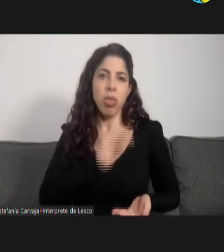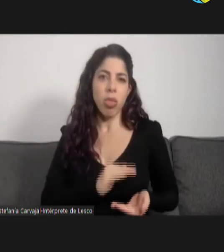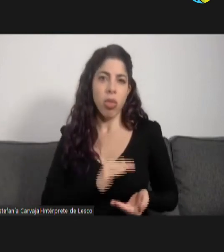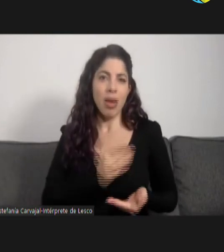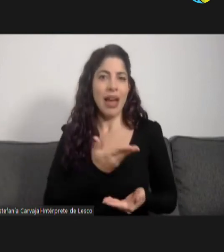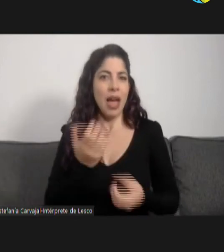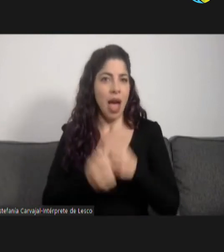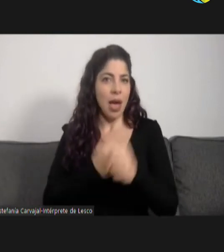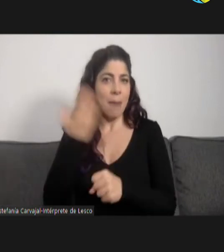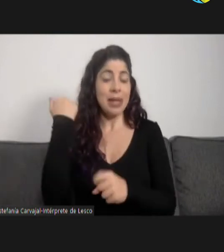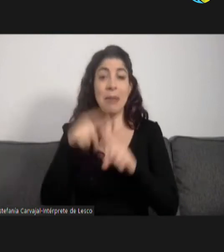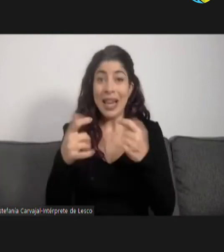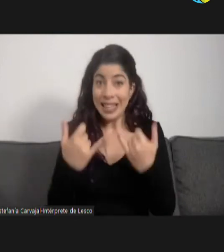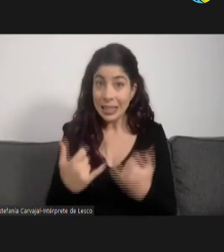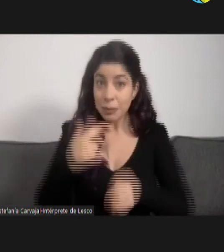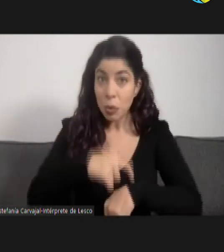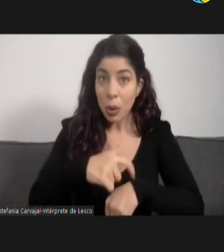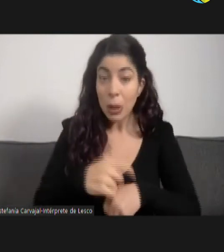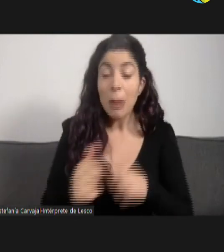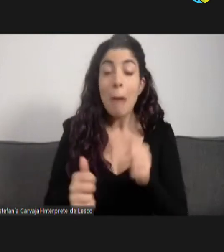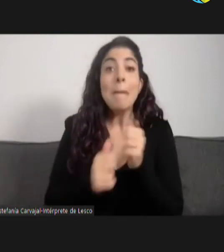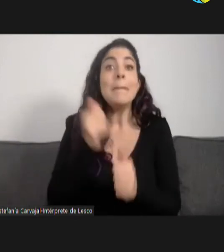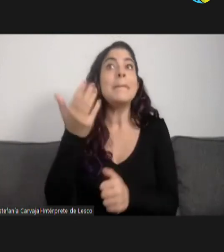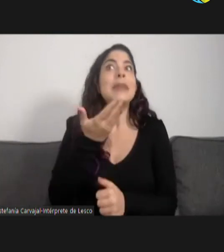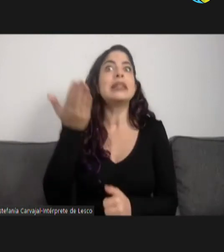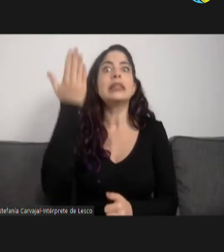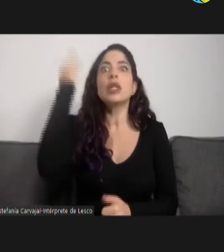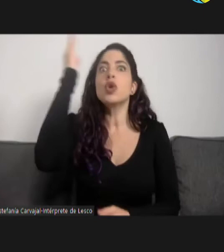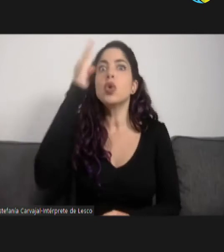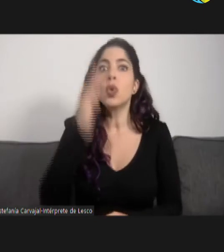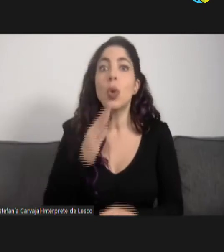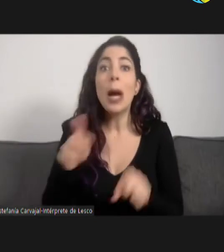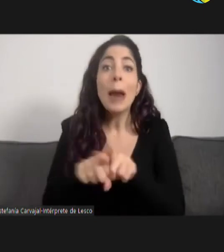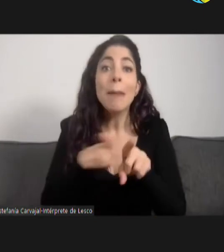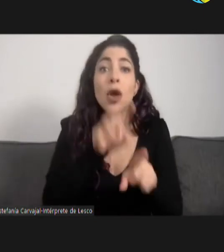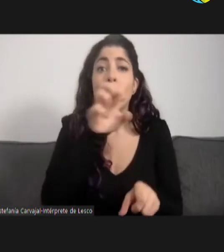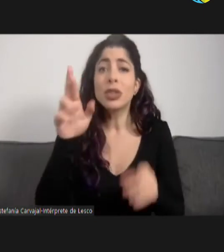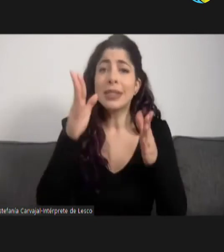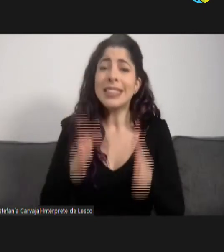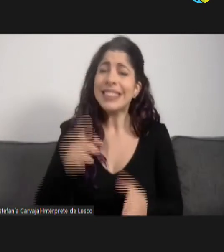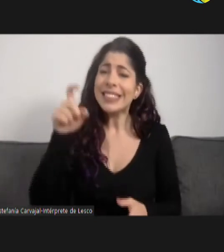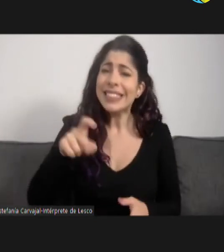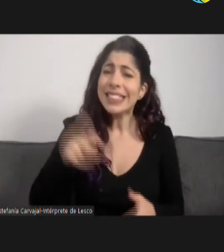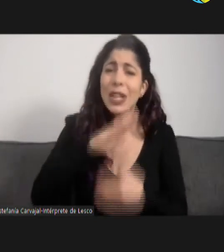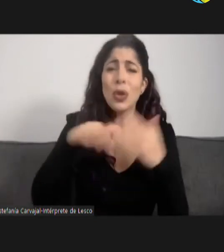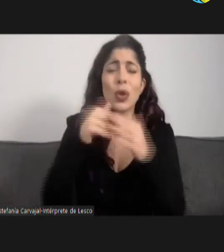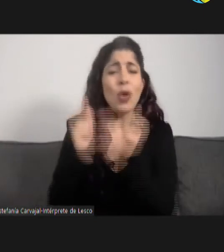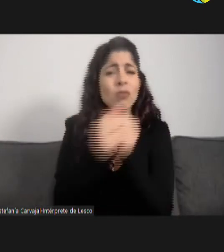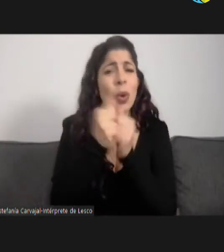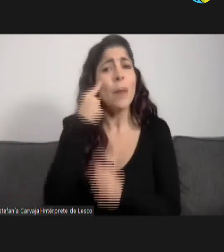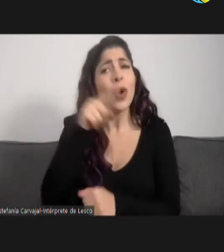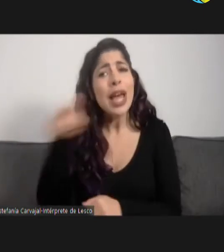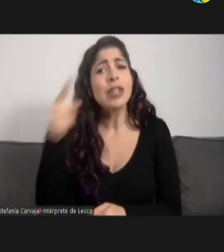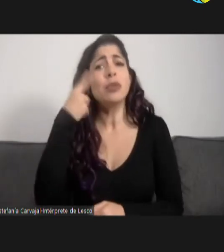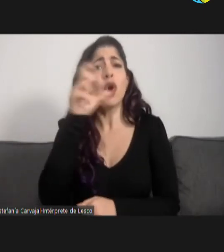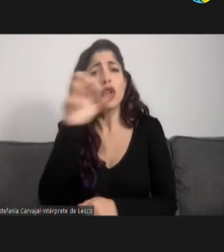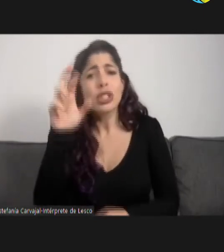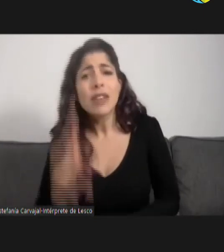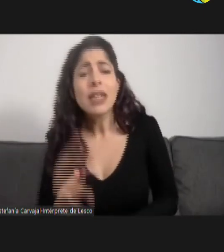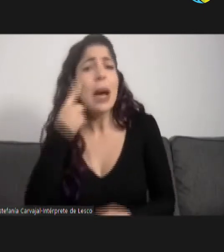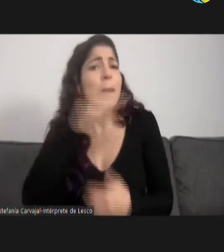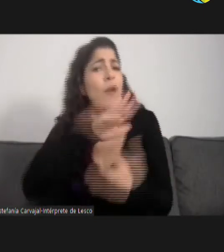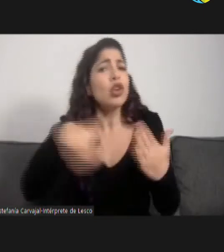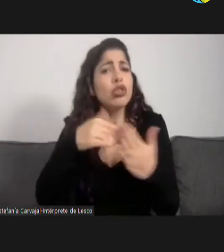momento más que nunca nuestros hermanos costarricenses necesitan que todos nos unamos. Es por ellos, es por Costa Rica, es por todos